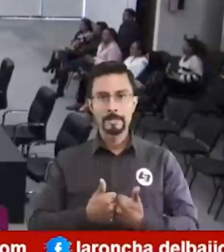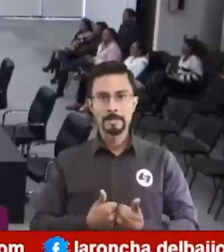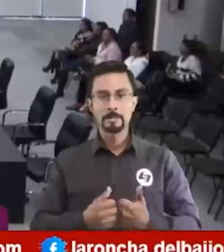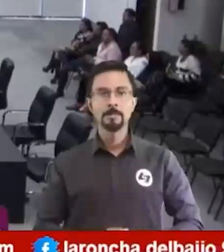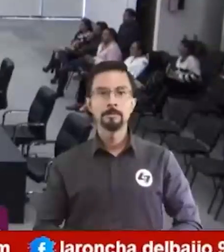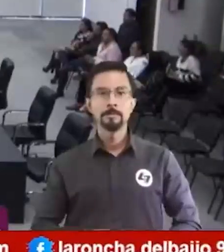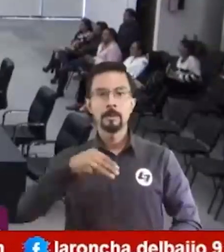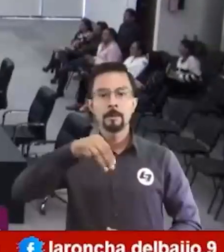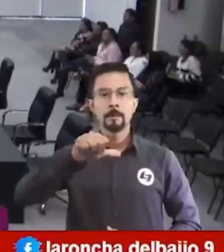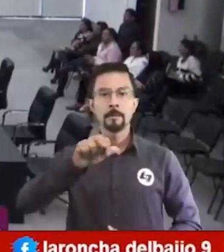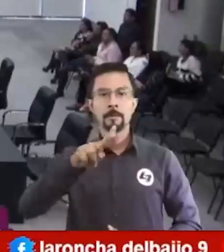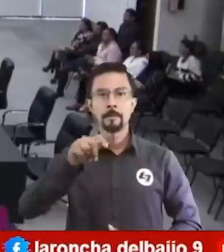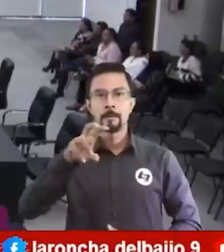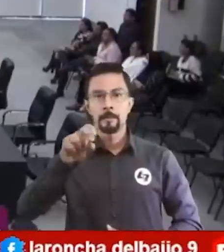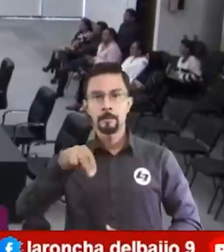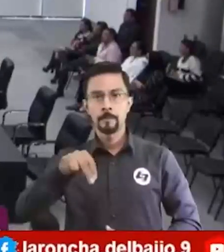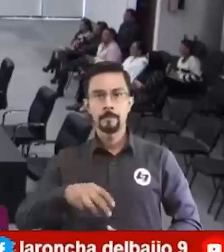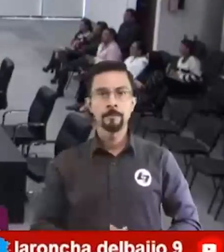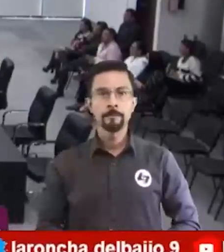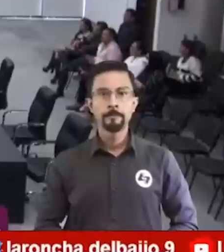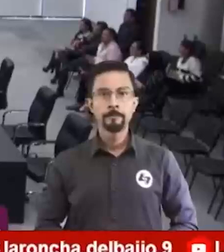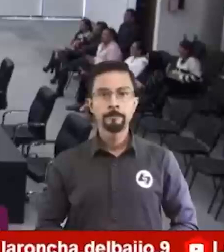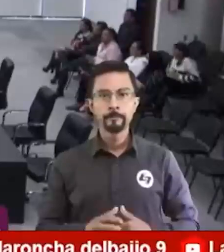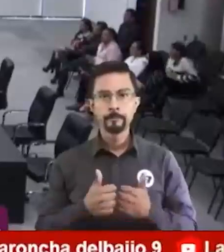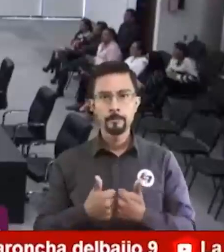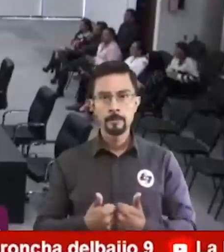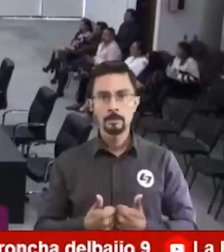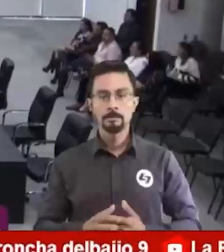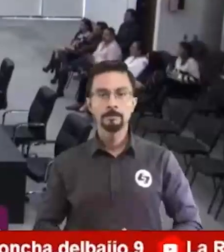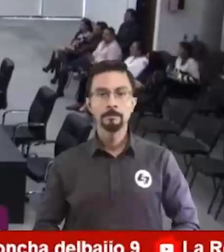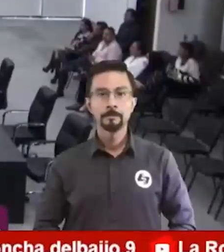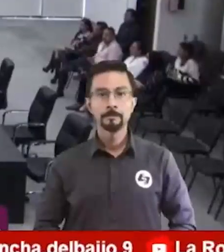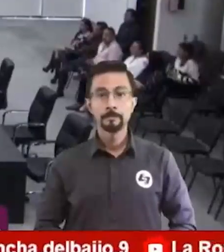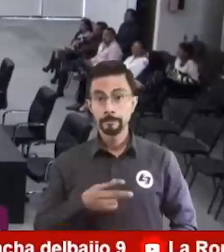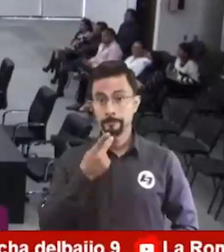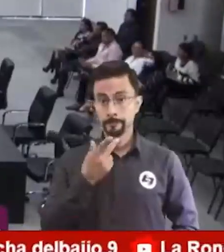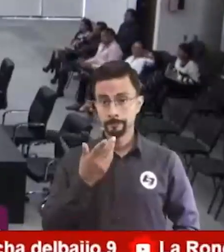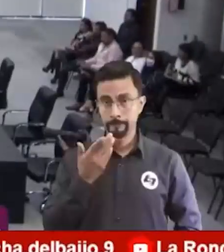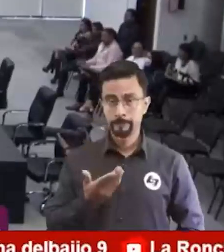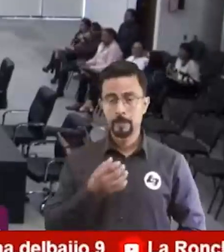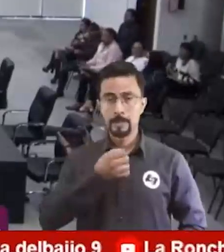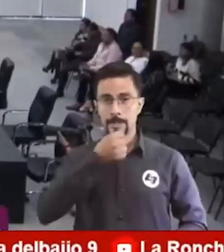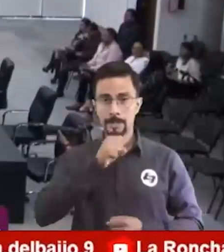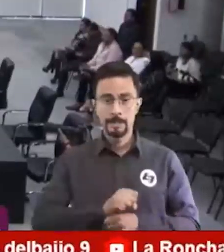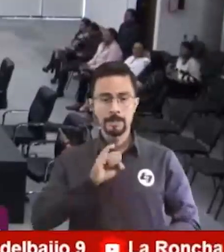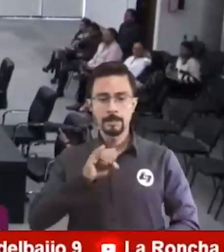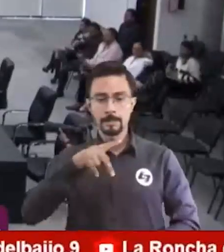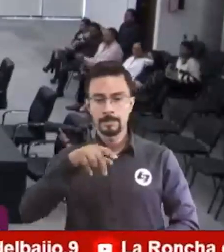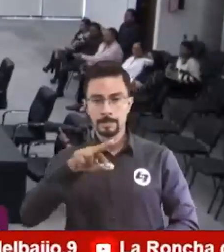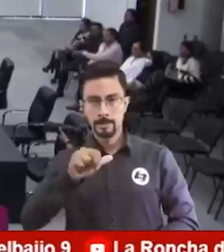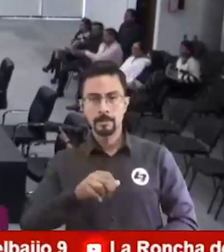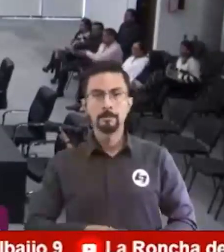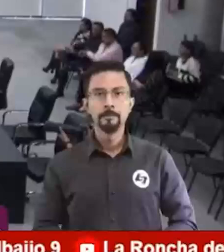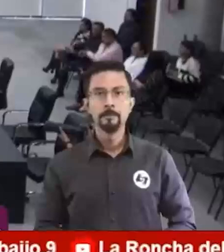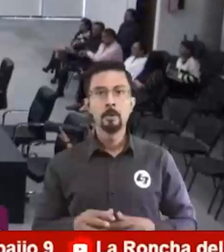Brenda Canchola Elisa raraz instancia interna encargada de resolver el recurso de inconformidad para Nora Maricela